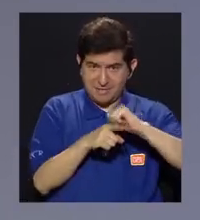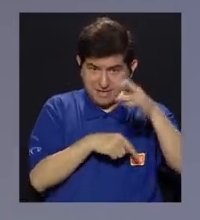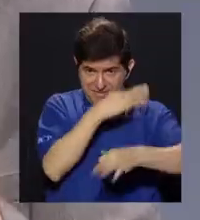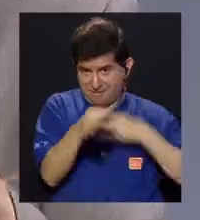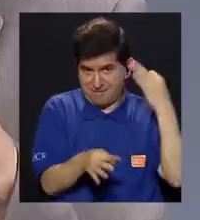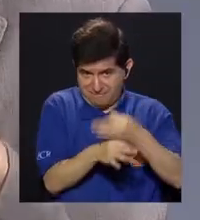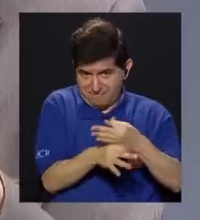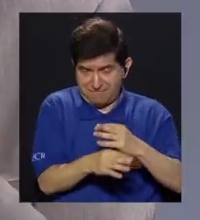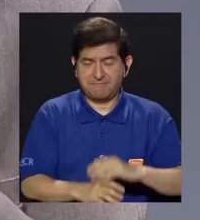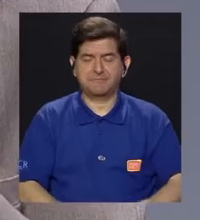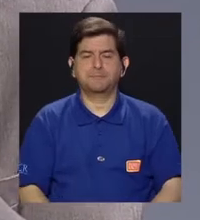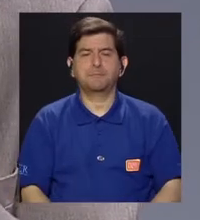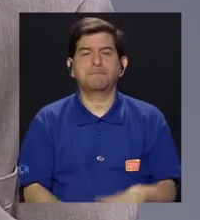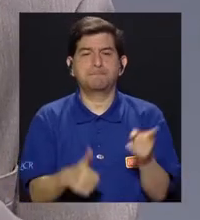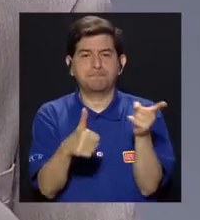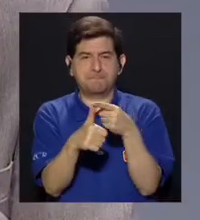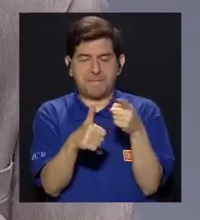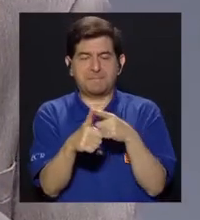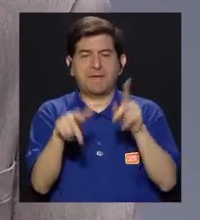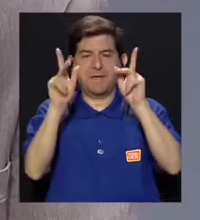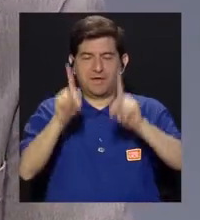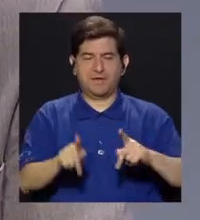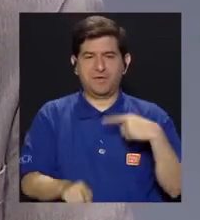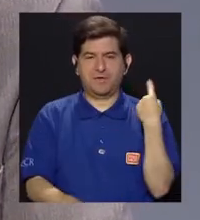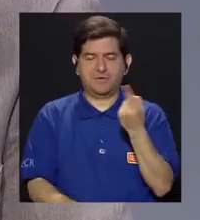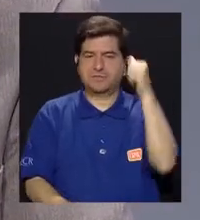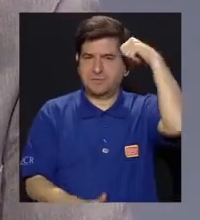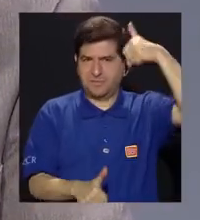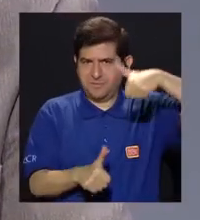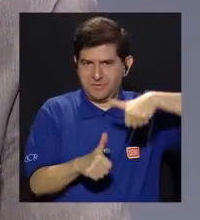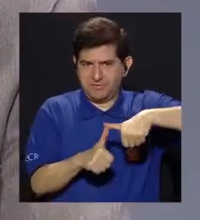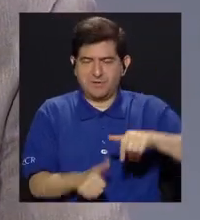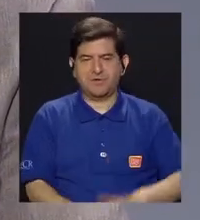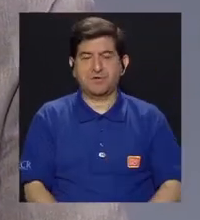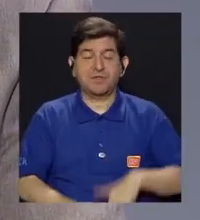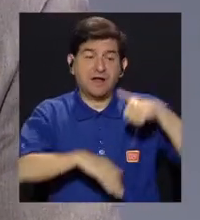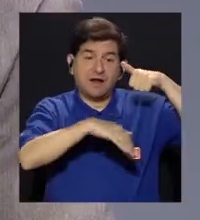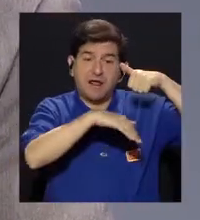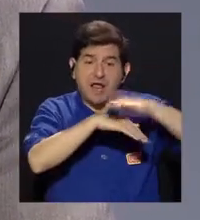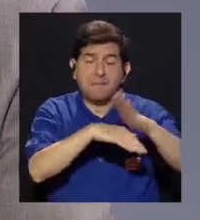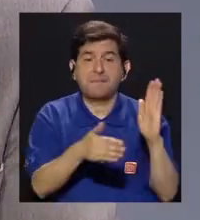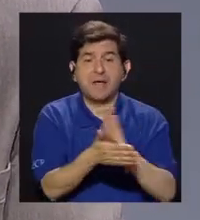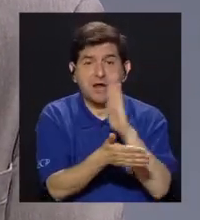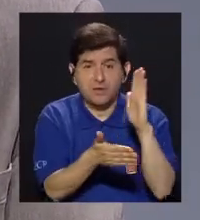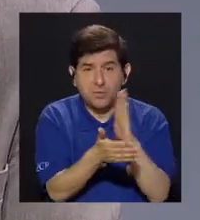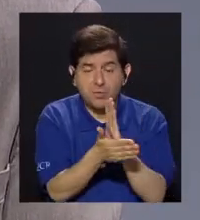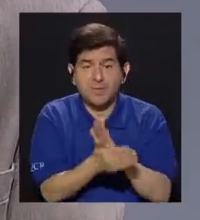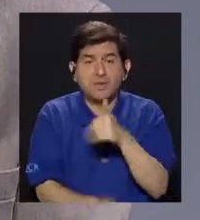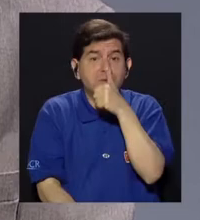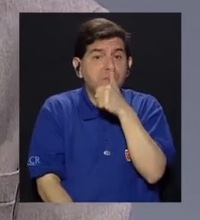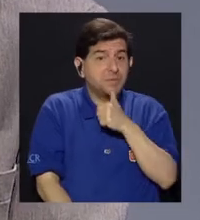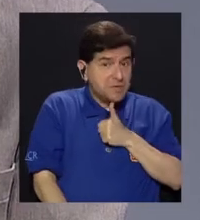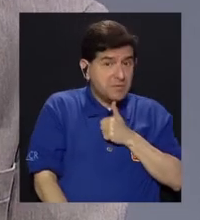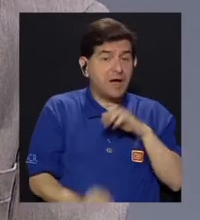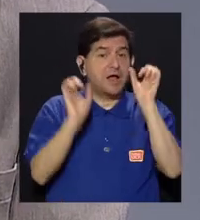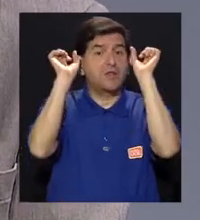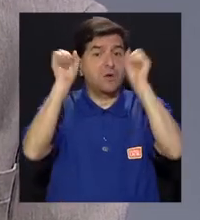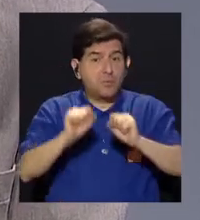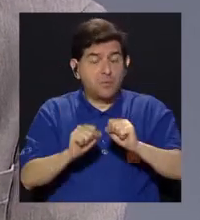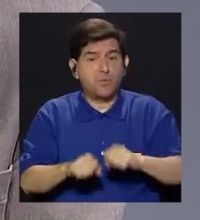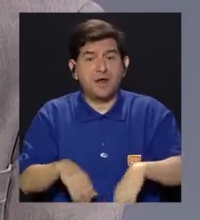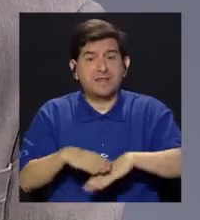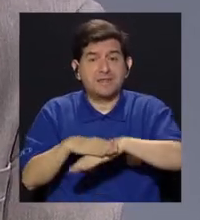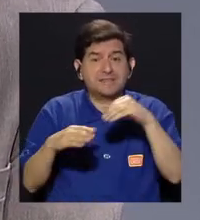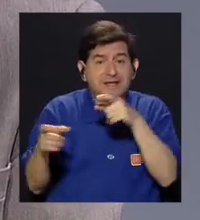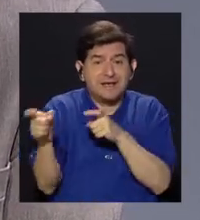prácticas bueno primero que todo las personas siempre deben tomar en cuenta que si envían un documento íntimo este